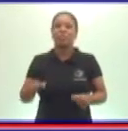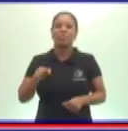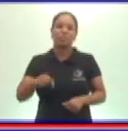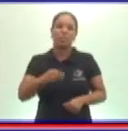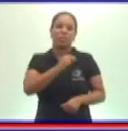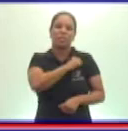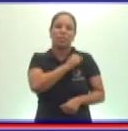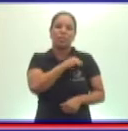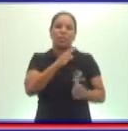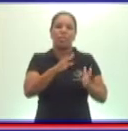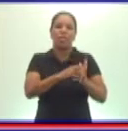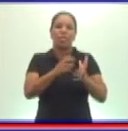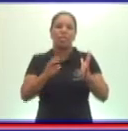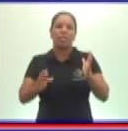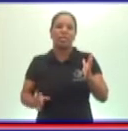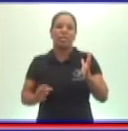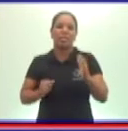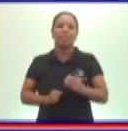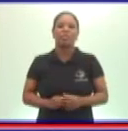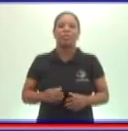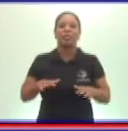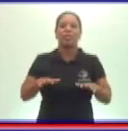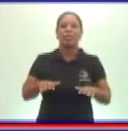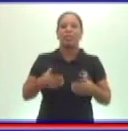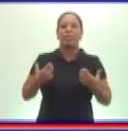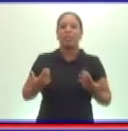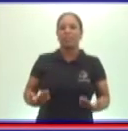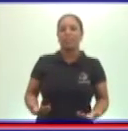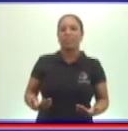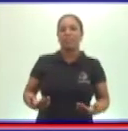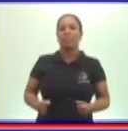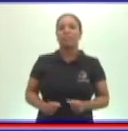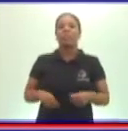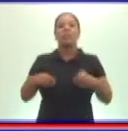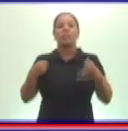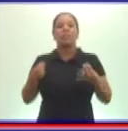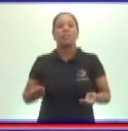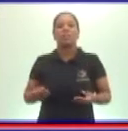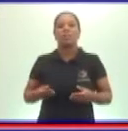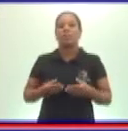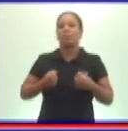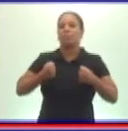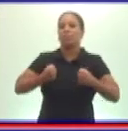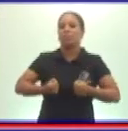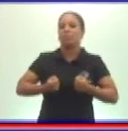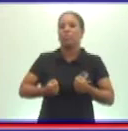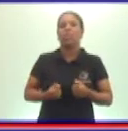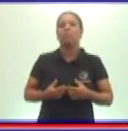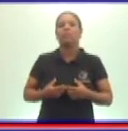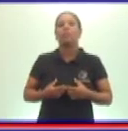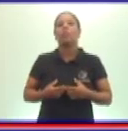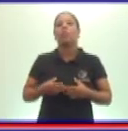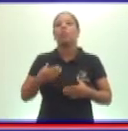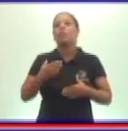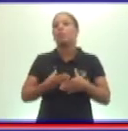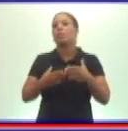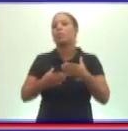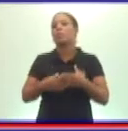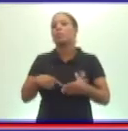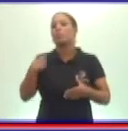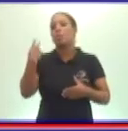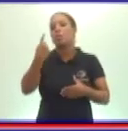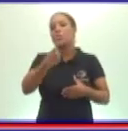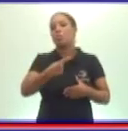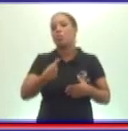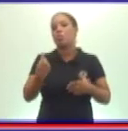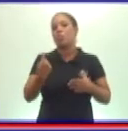que sencillamente descansa y da fundamento y presupuesto a nuestra asignatura que en